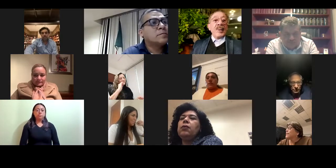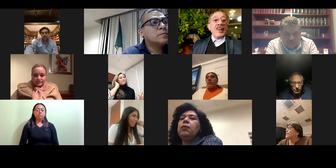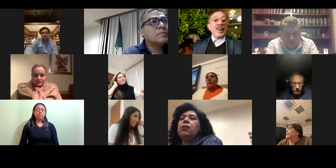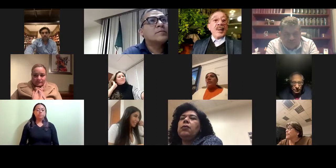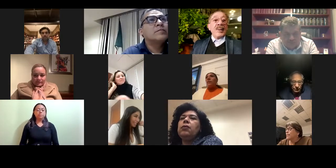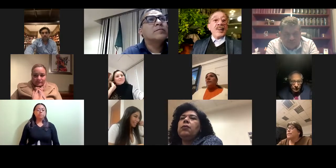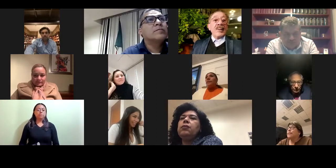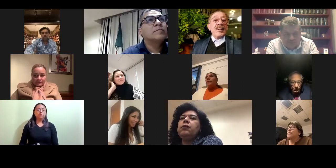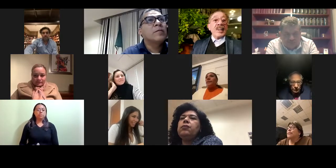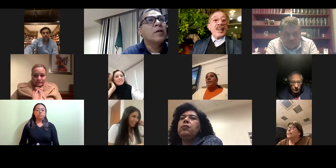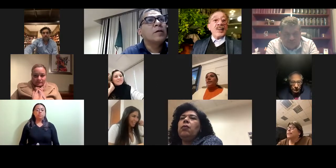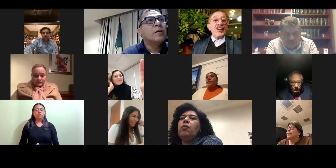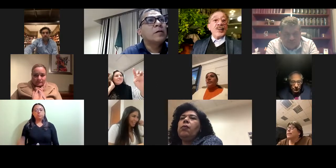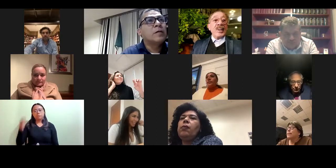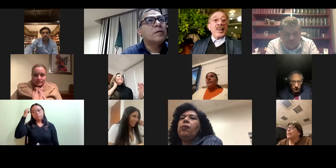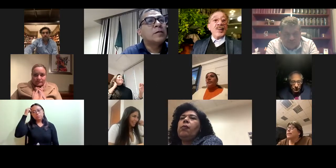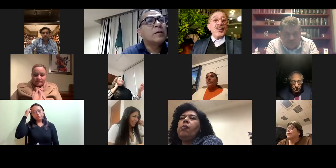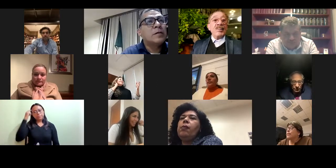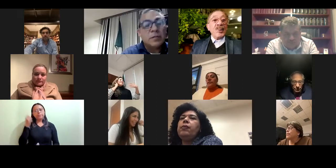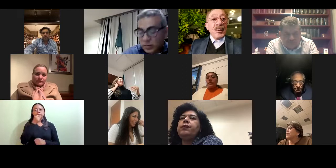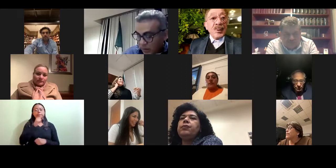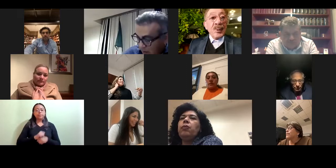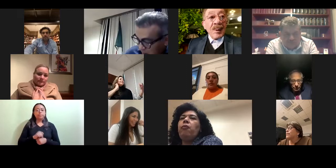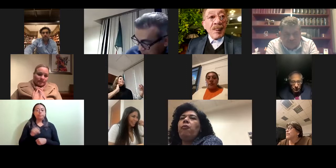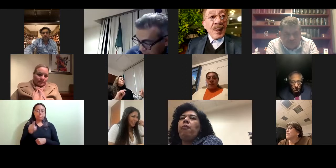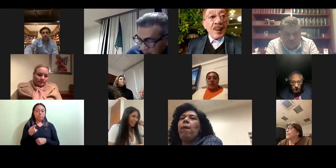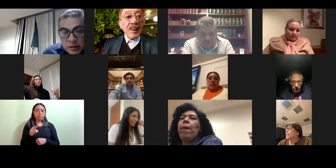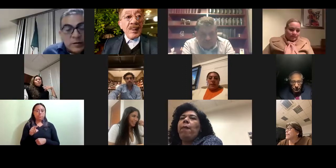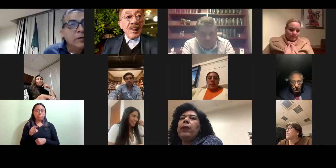bien. Secretario, ¿tiene usted algún punto